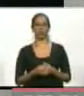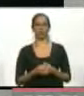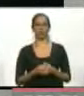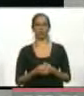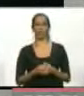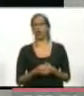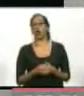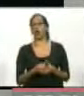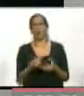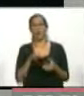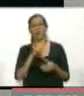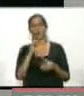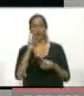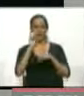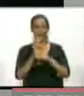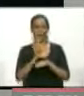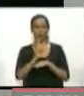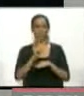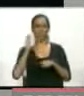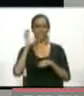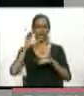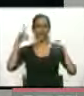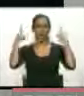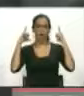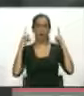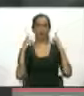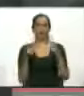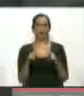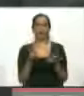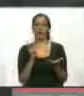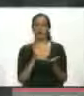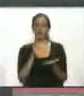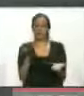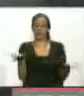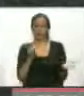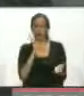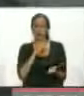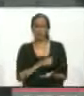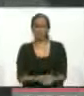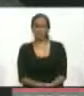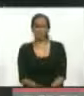de todo el estado y no estaba allí